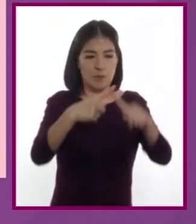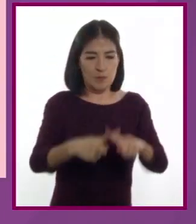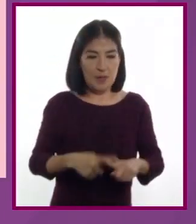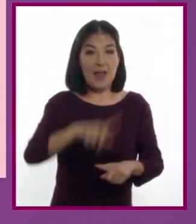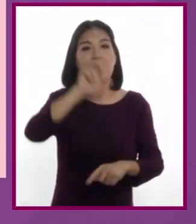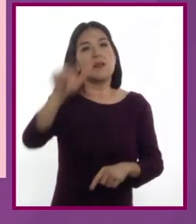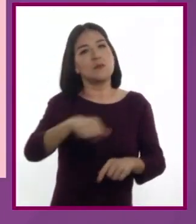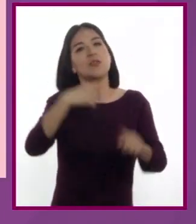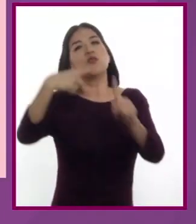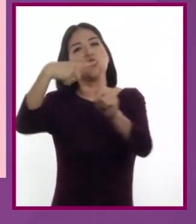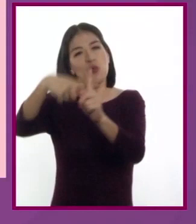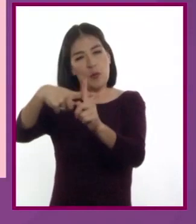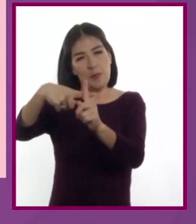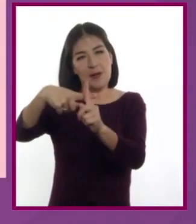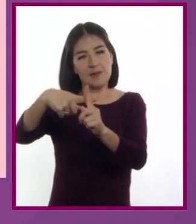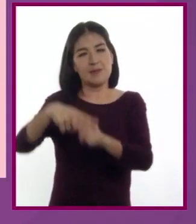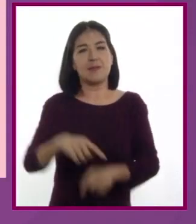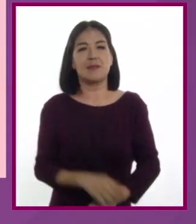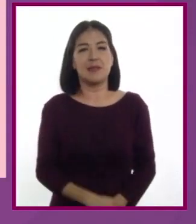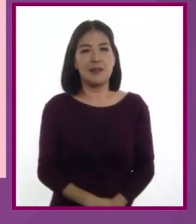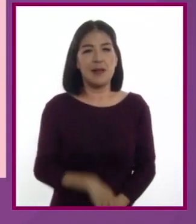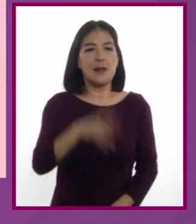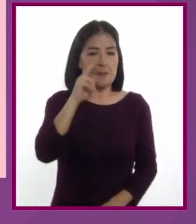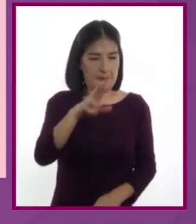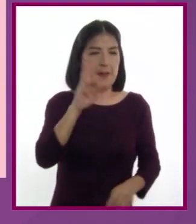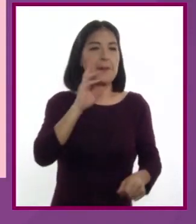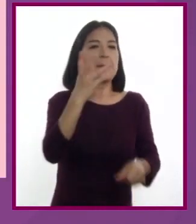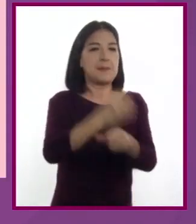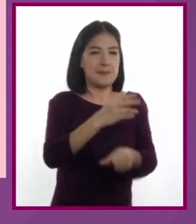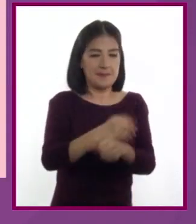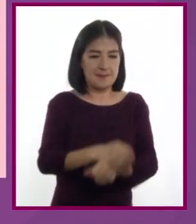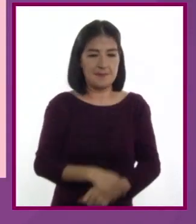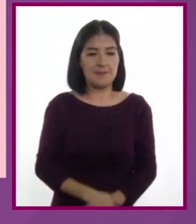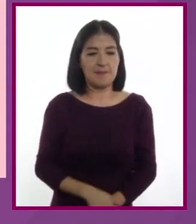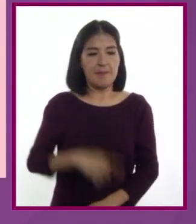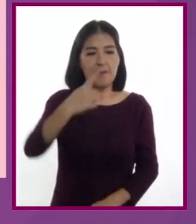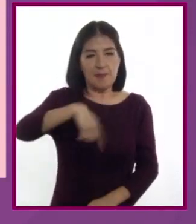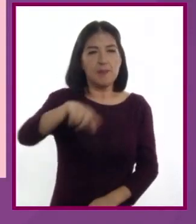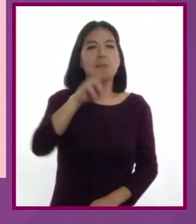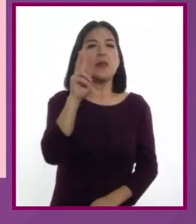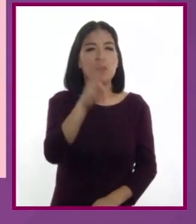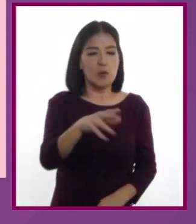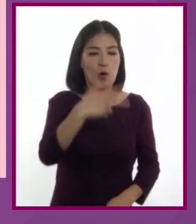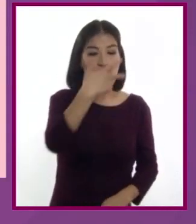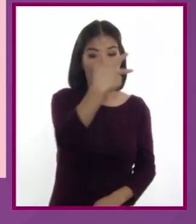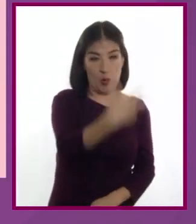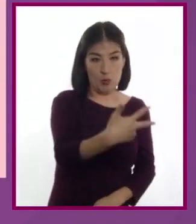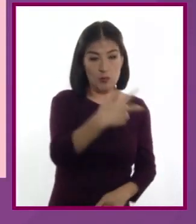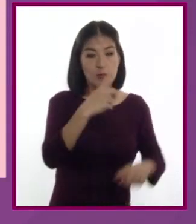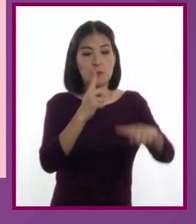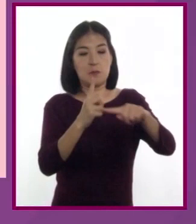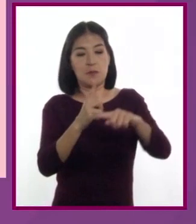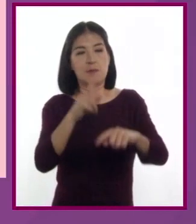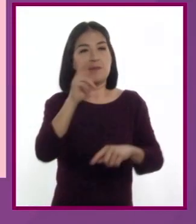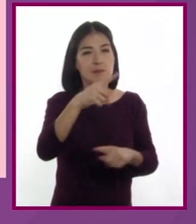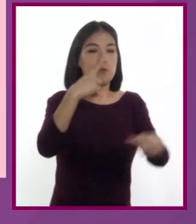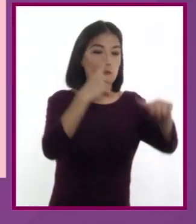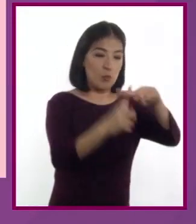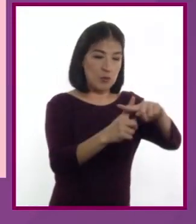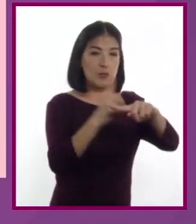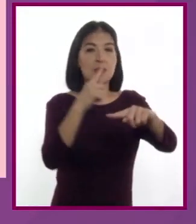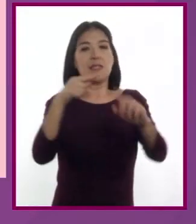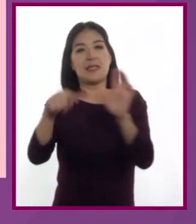sumar. Resolvamos la multiplicación. Sabemos que positivo por negativo es igual a